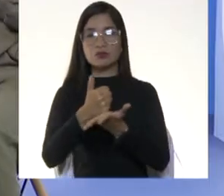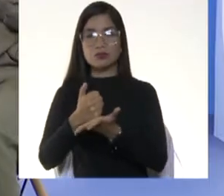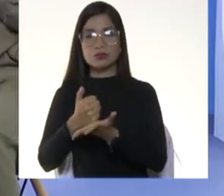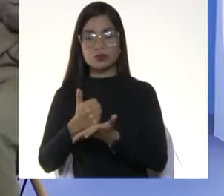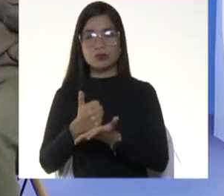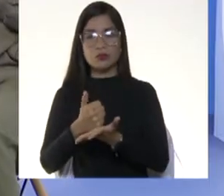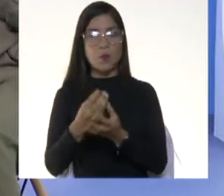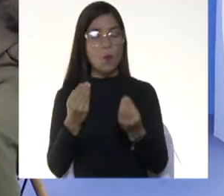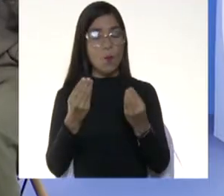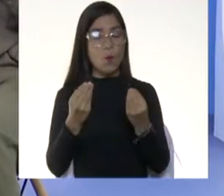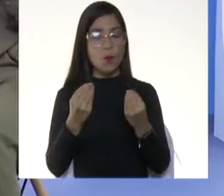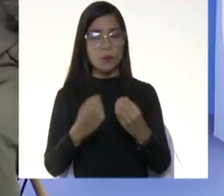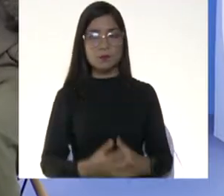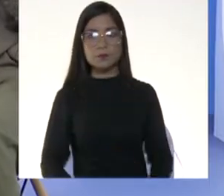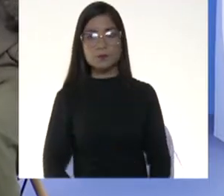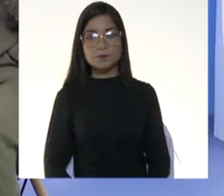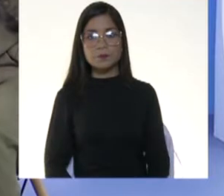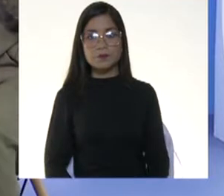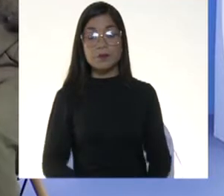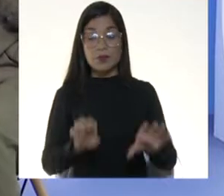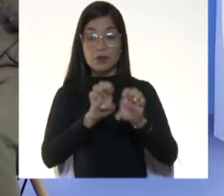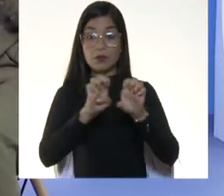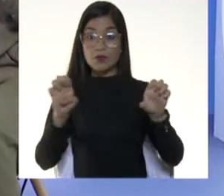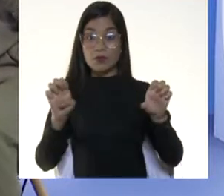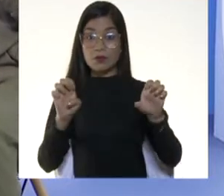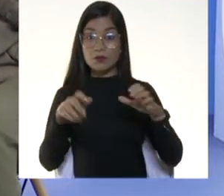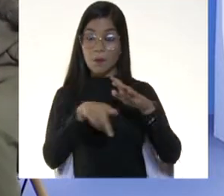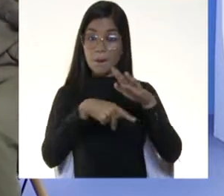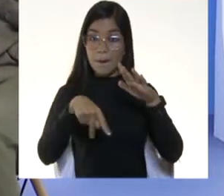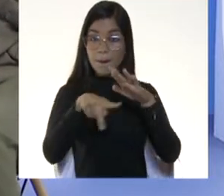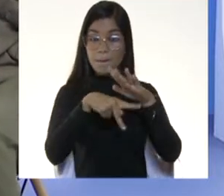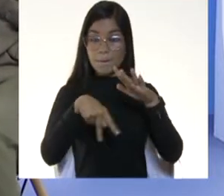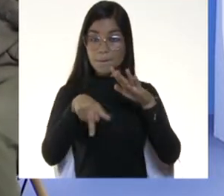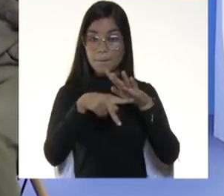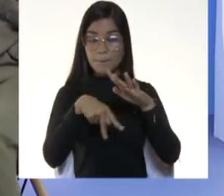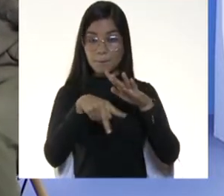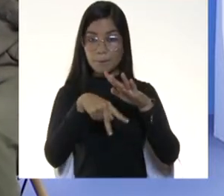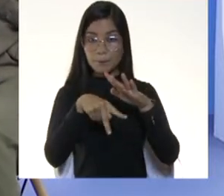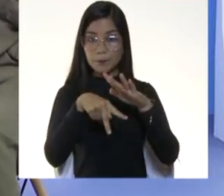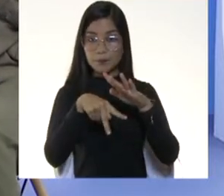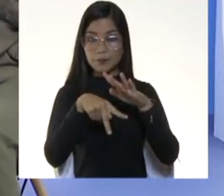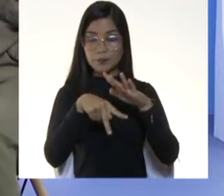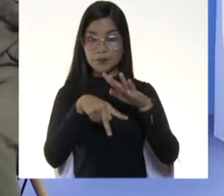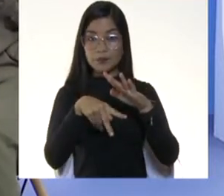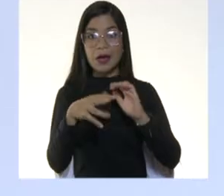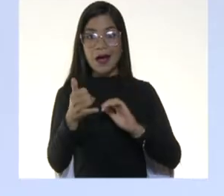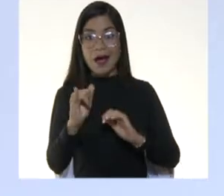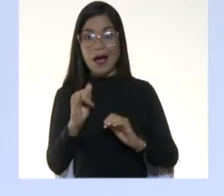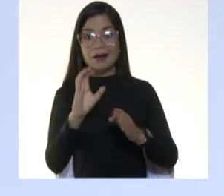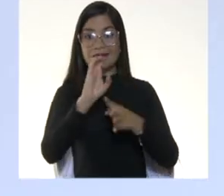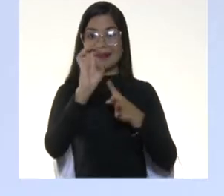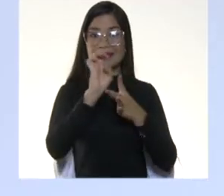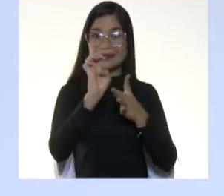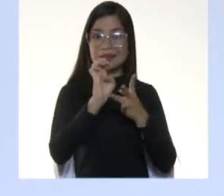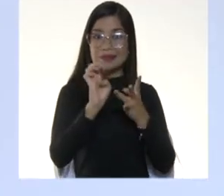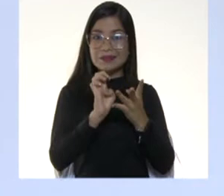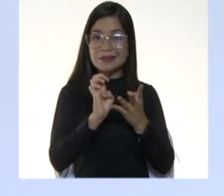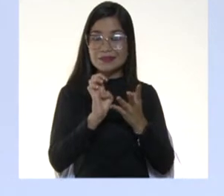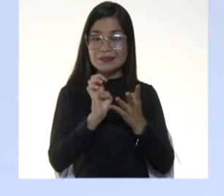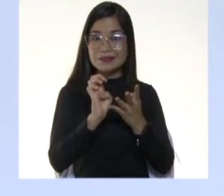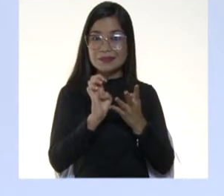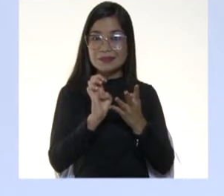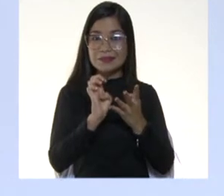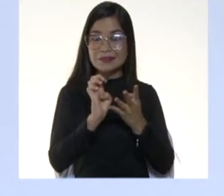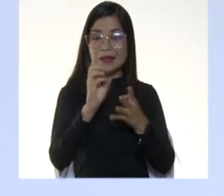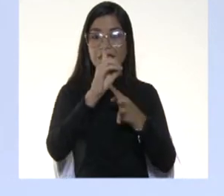importante de esto? Que educación inicial genera un elemento descriptivo hacia el elemento productivo. Primaria genera un elemento descriptivo